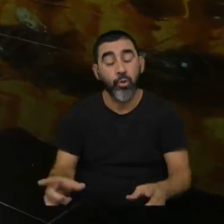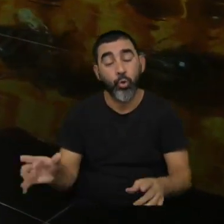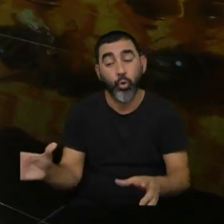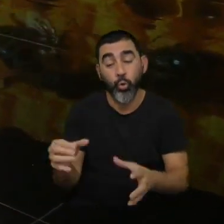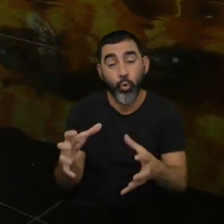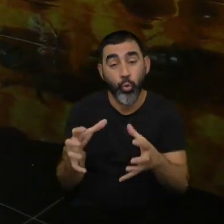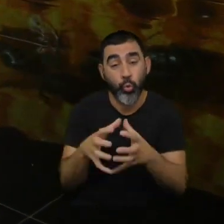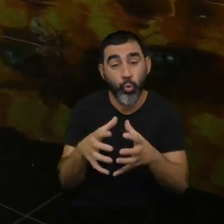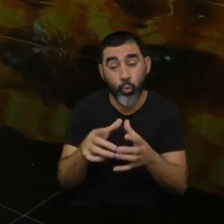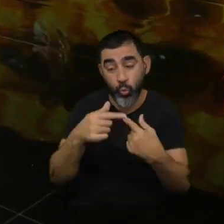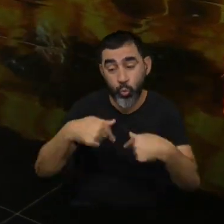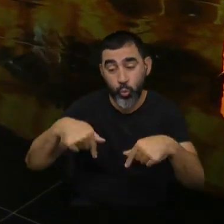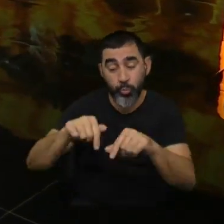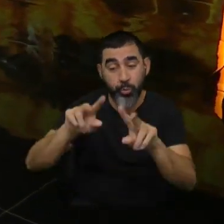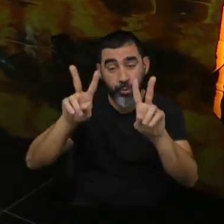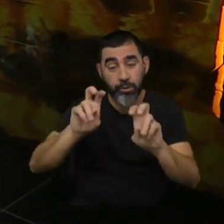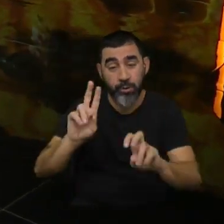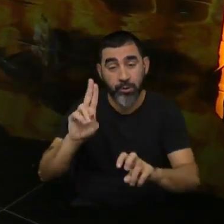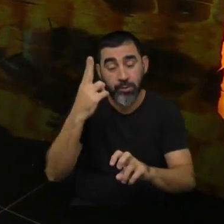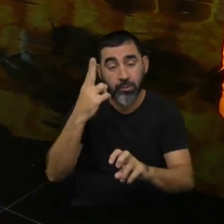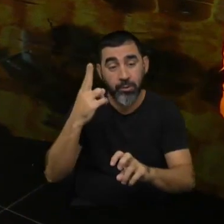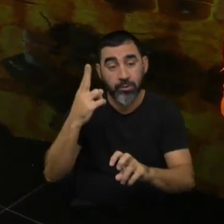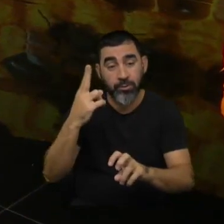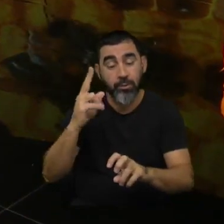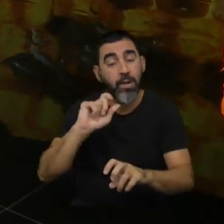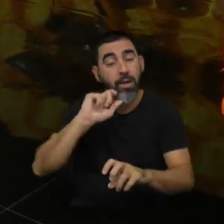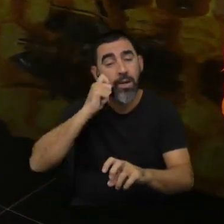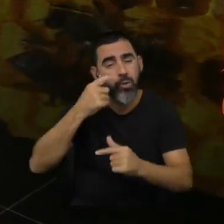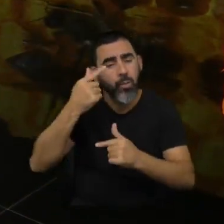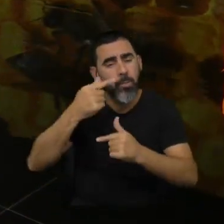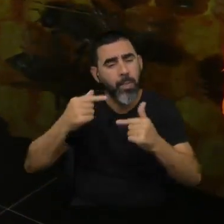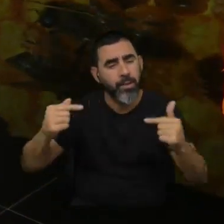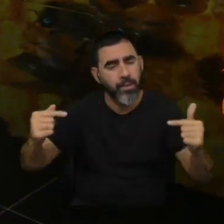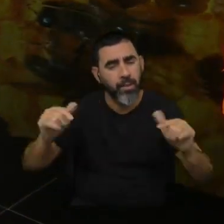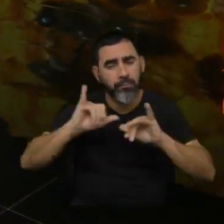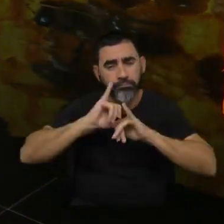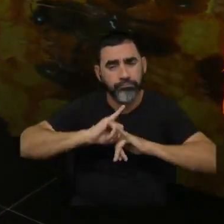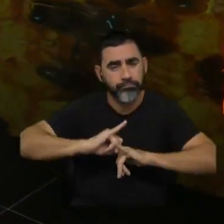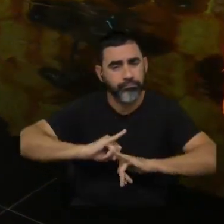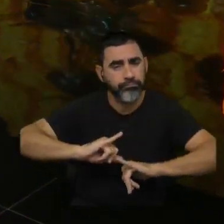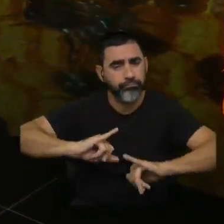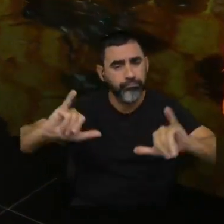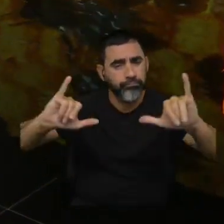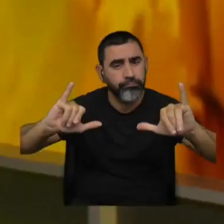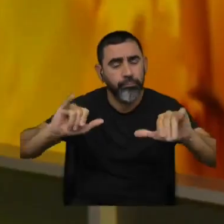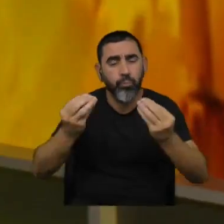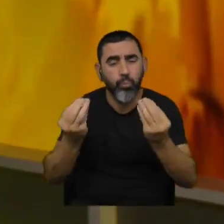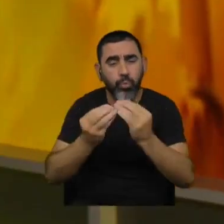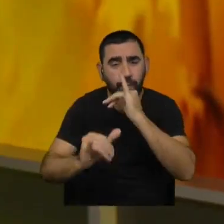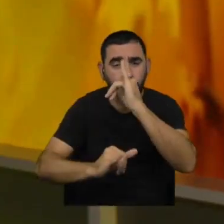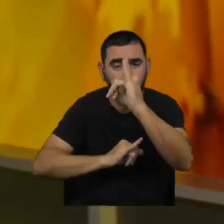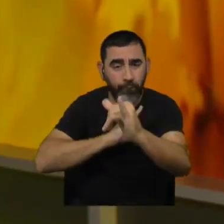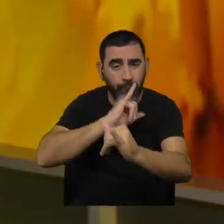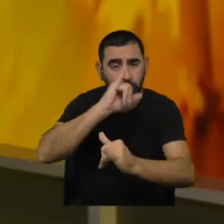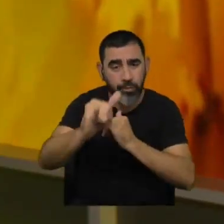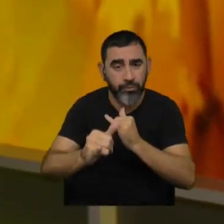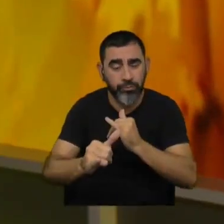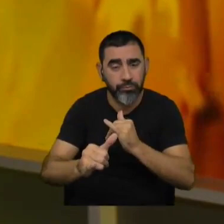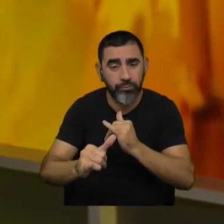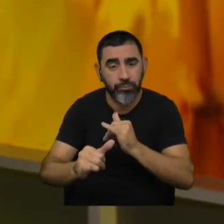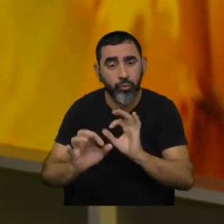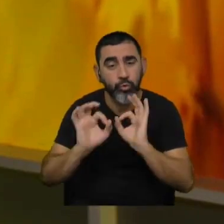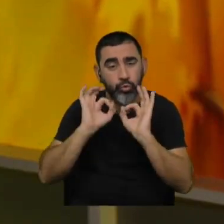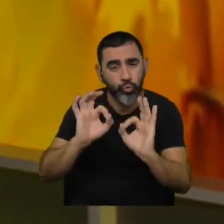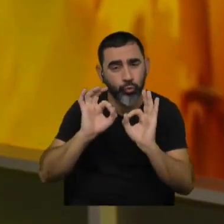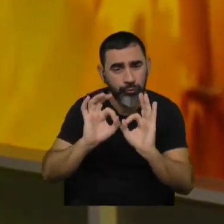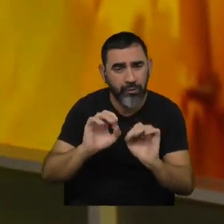trabaja en este tema en Uruguay generó un muy lindo material de divulgación, con mucha información. ¿Alcanza, la